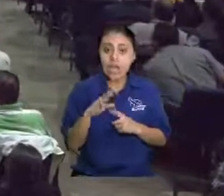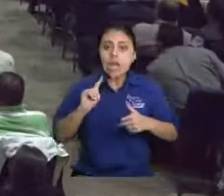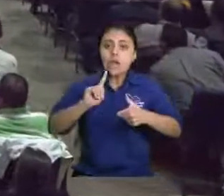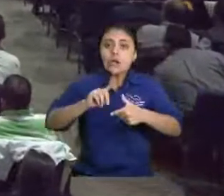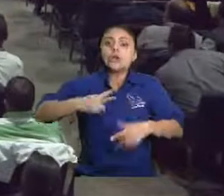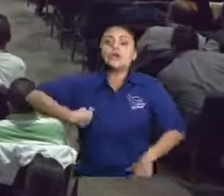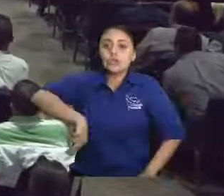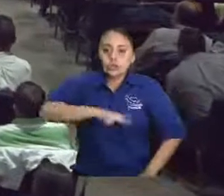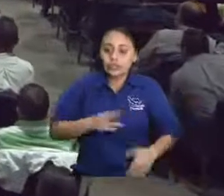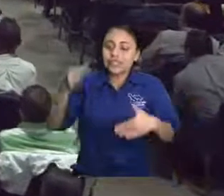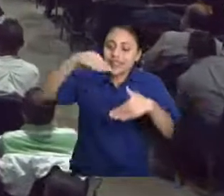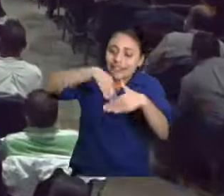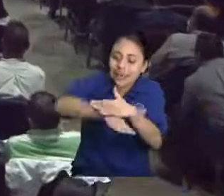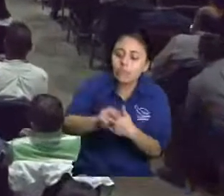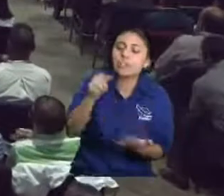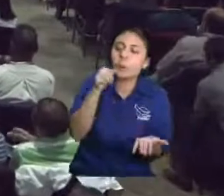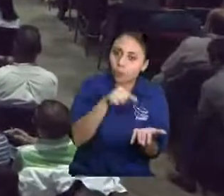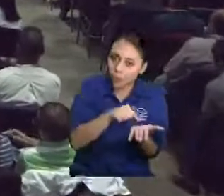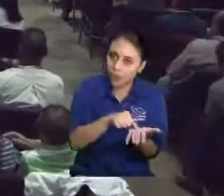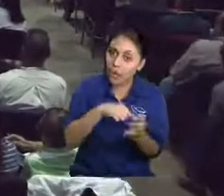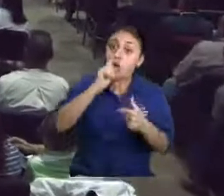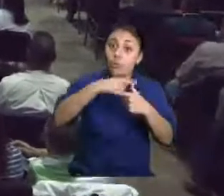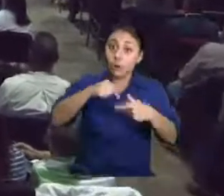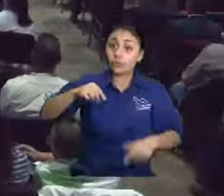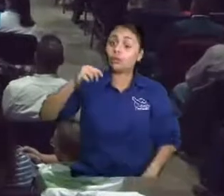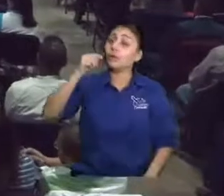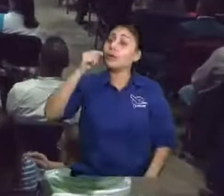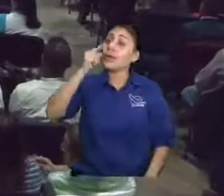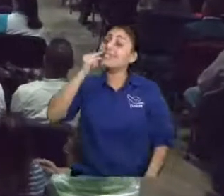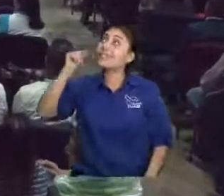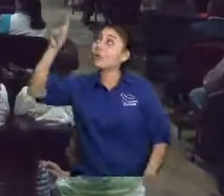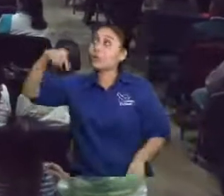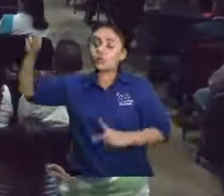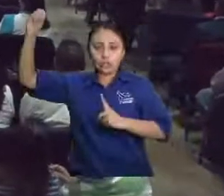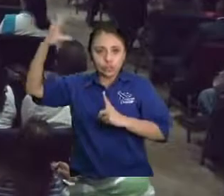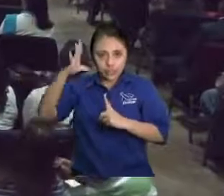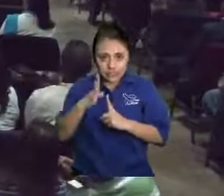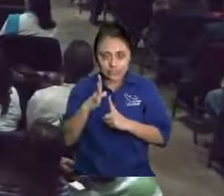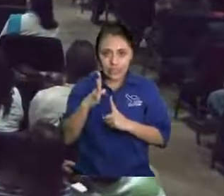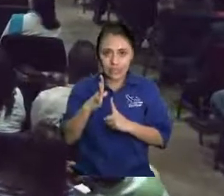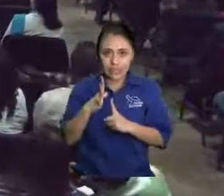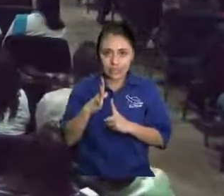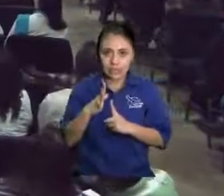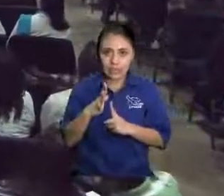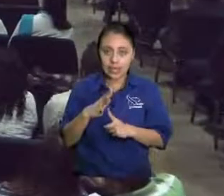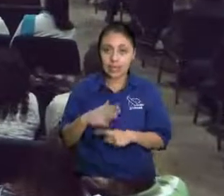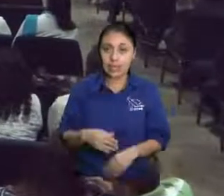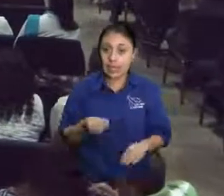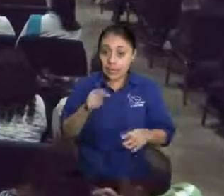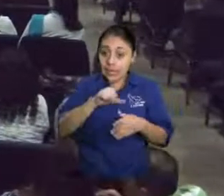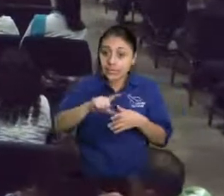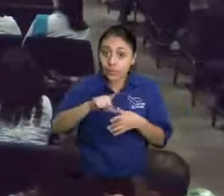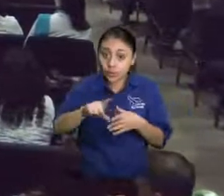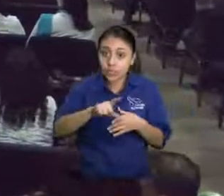entramos en una prueba. Cuando el Señor nos bendice materialmente, entramos en una prueba.